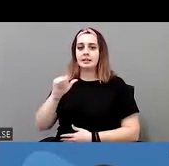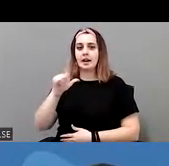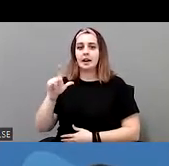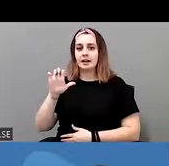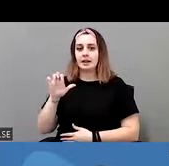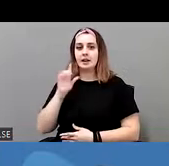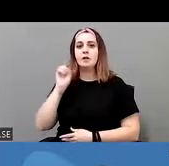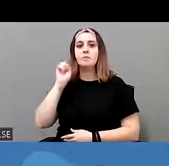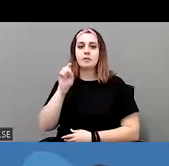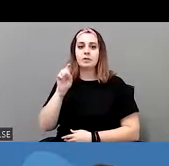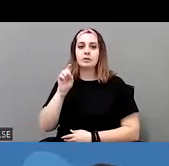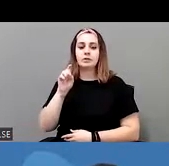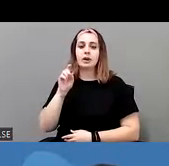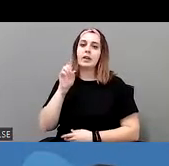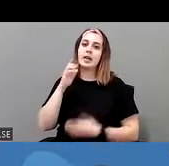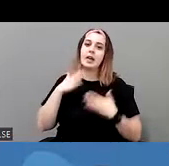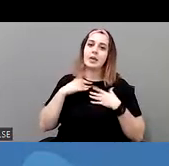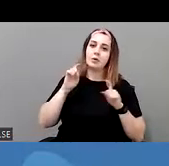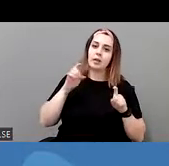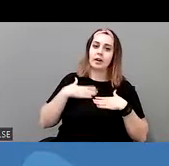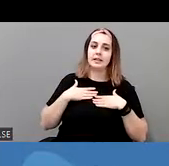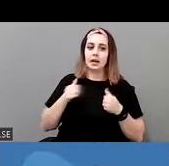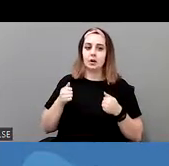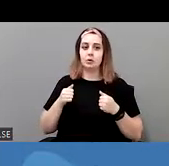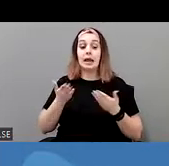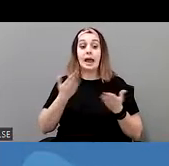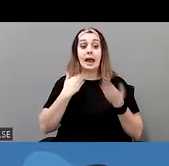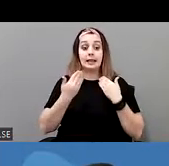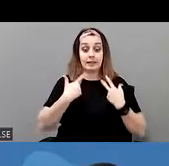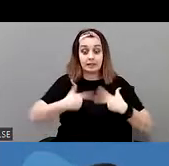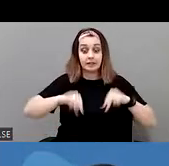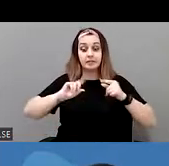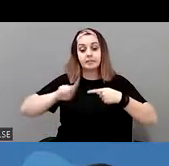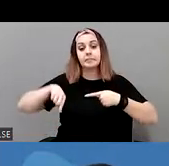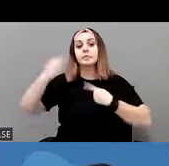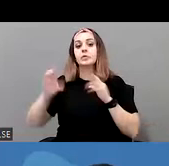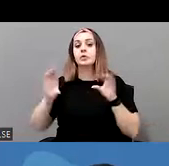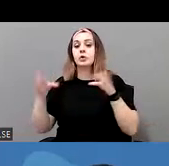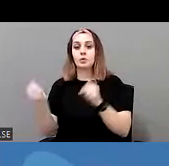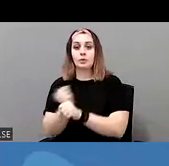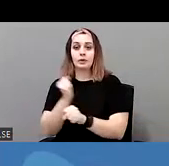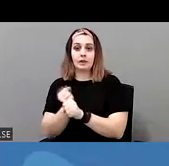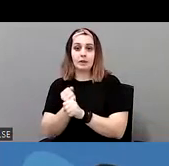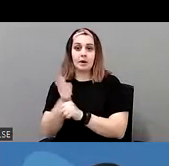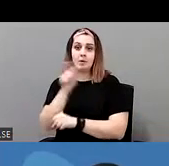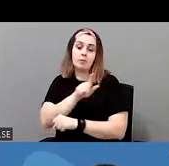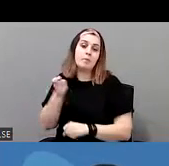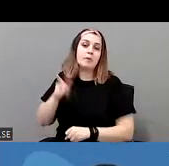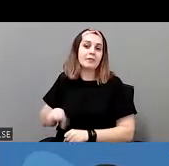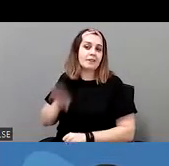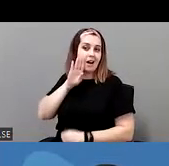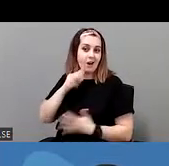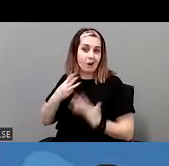la Facultad de Educación y Salud. Tras estas entrevistas, con el grupo de trabajo de las profesionales que os comentaba